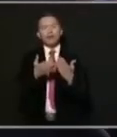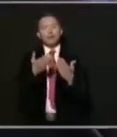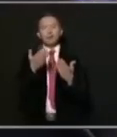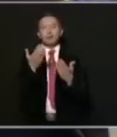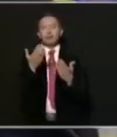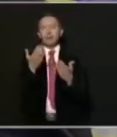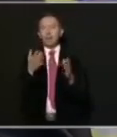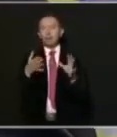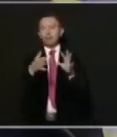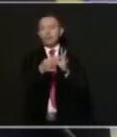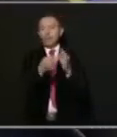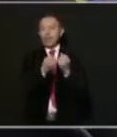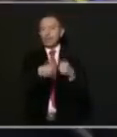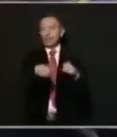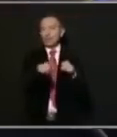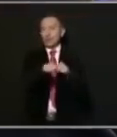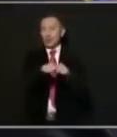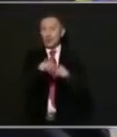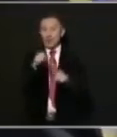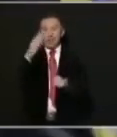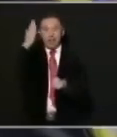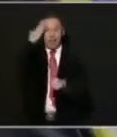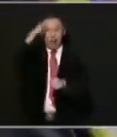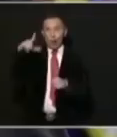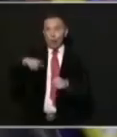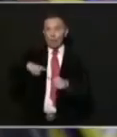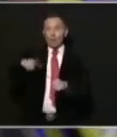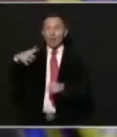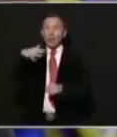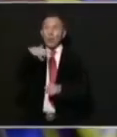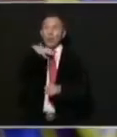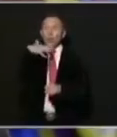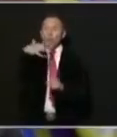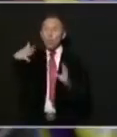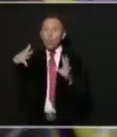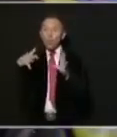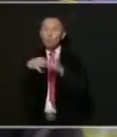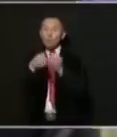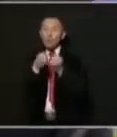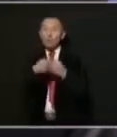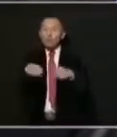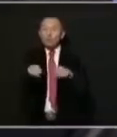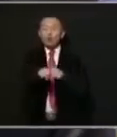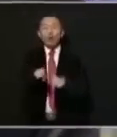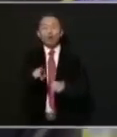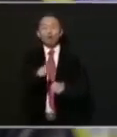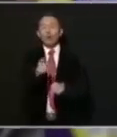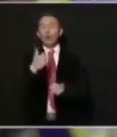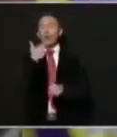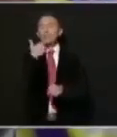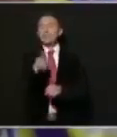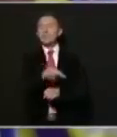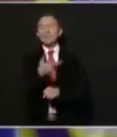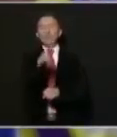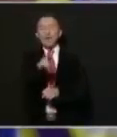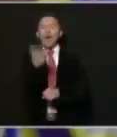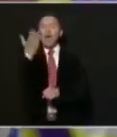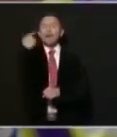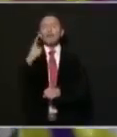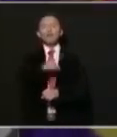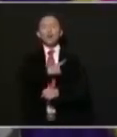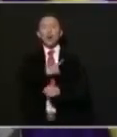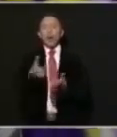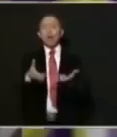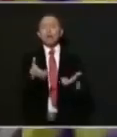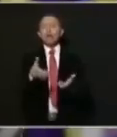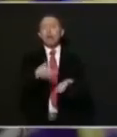asociados con autoridades corruptas, que nada más pintaban las carreteras